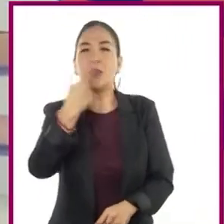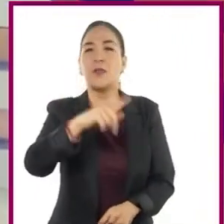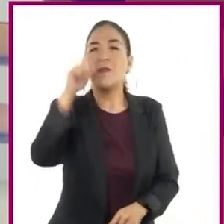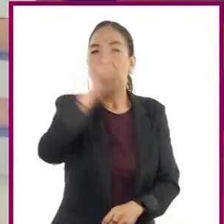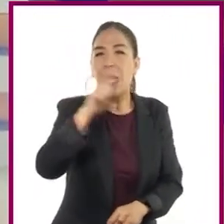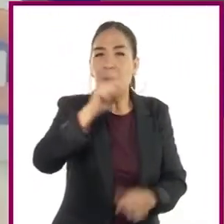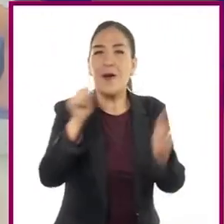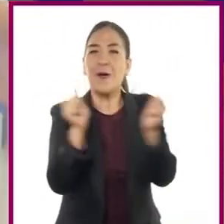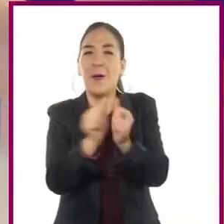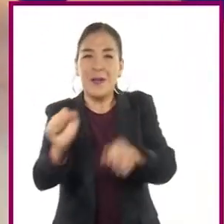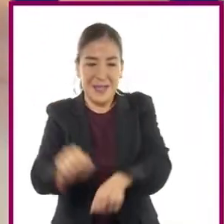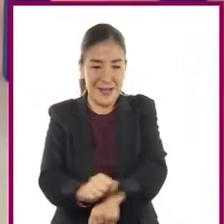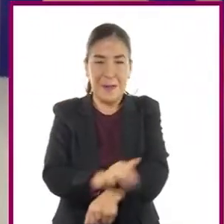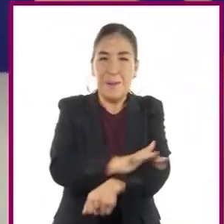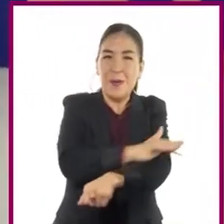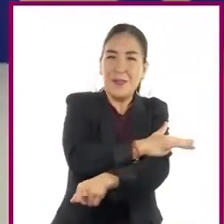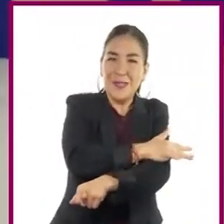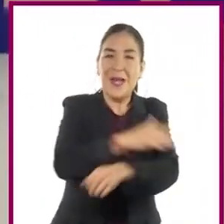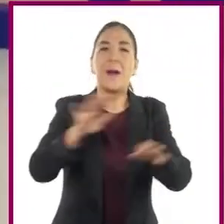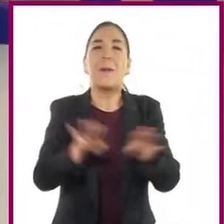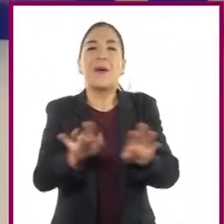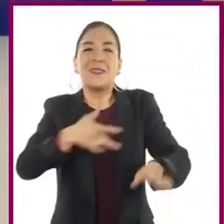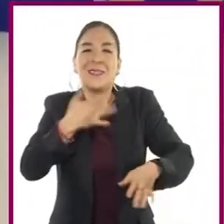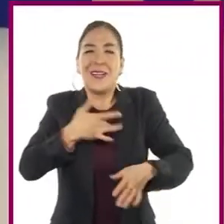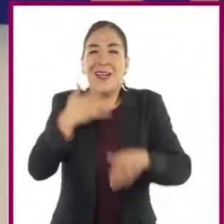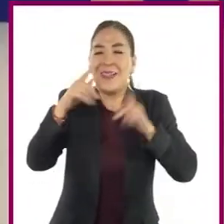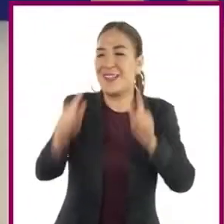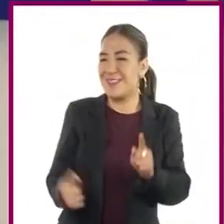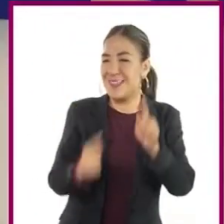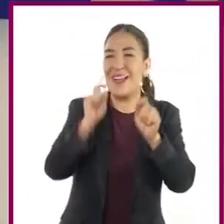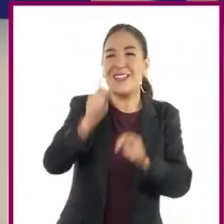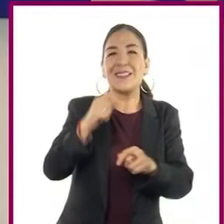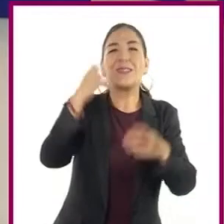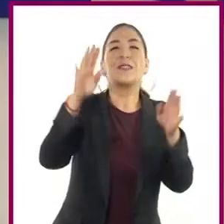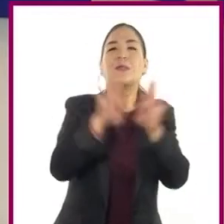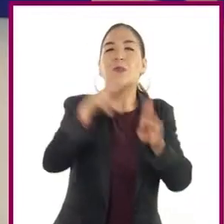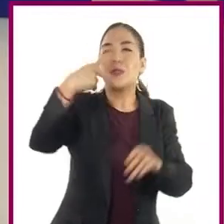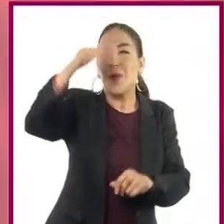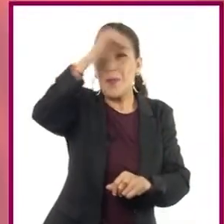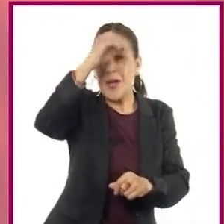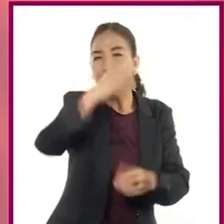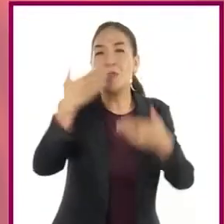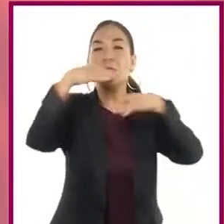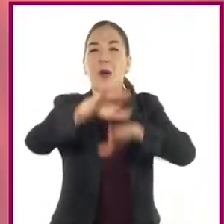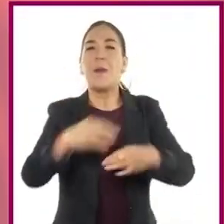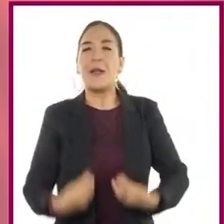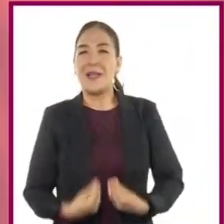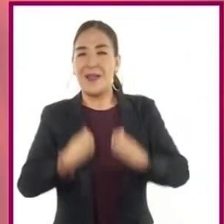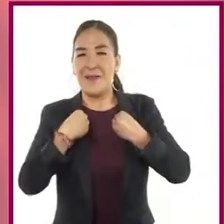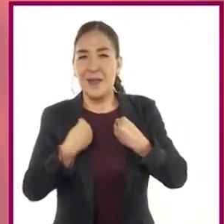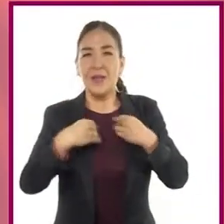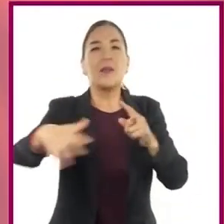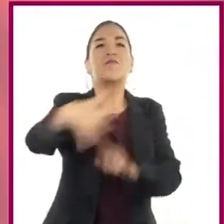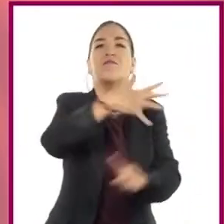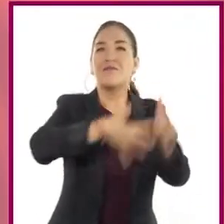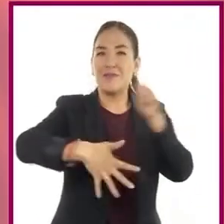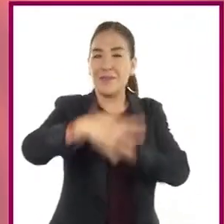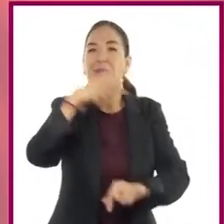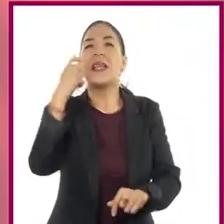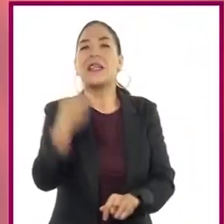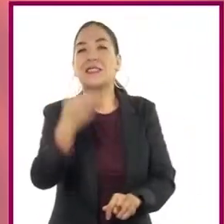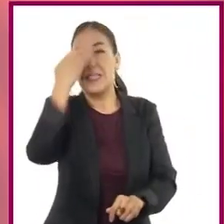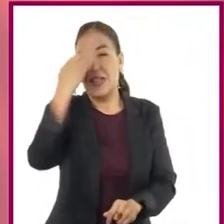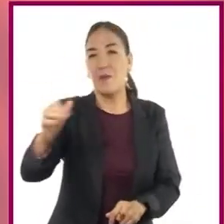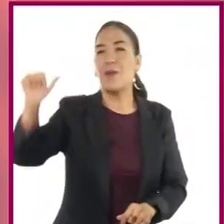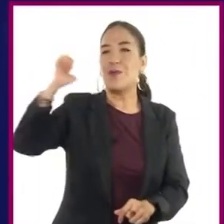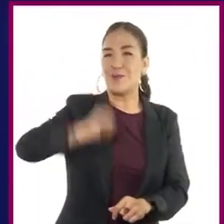emocional y proyecta un estado afectivo ante la vida, tomando en cuenta también el contexto histórico que vivía